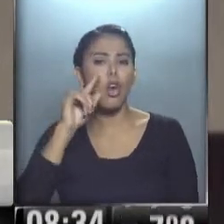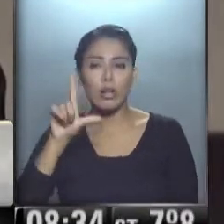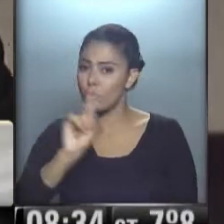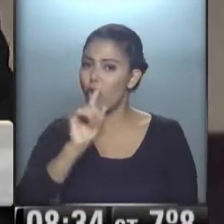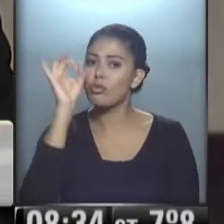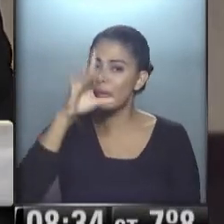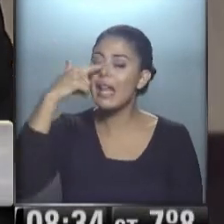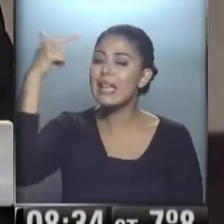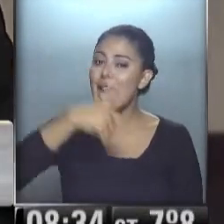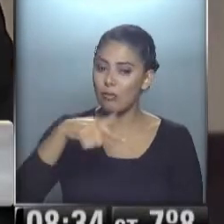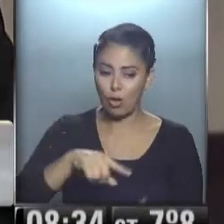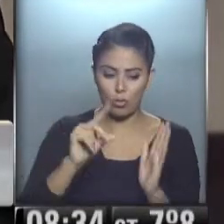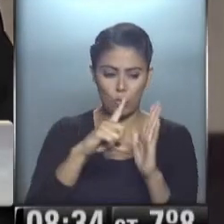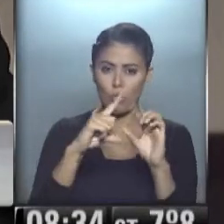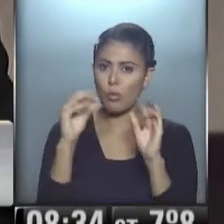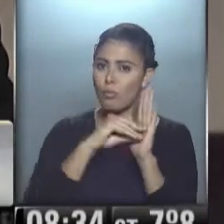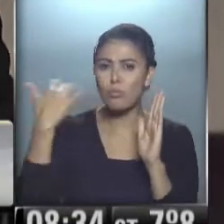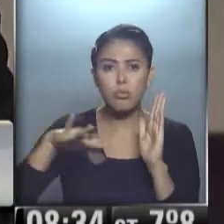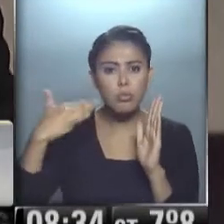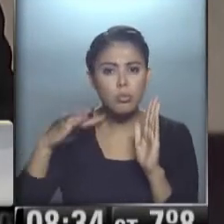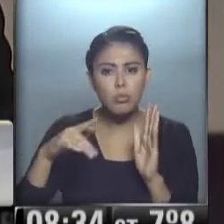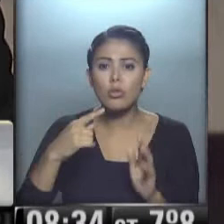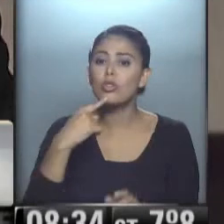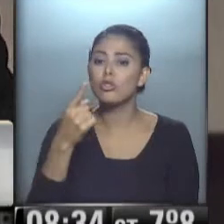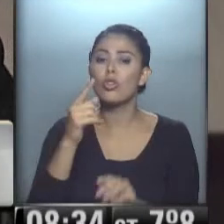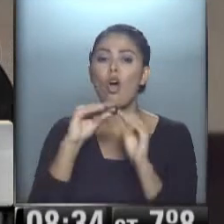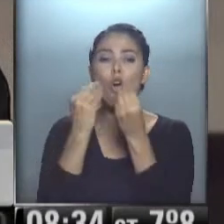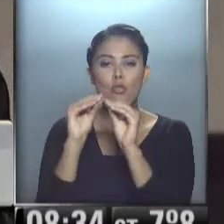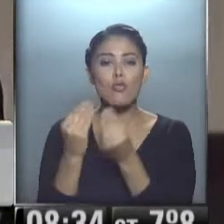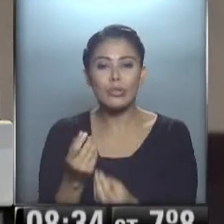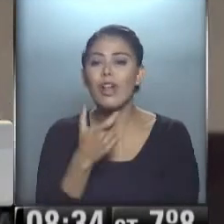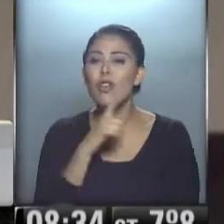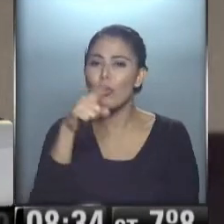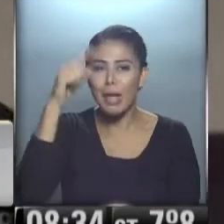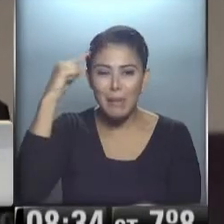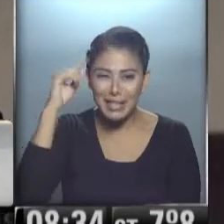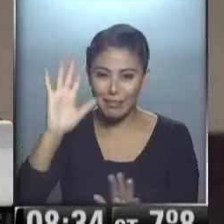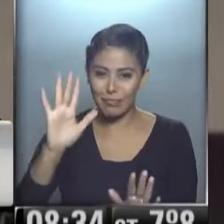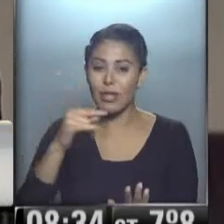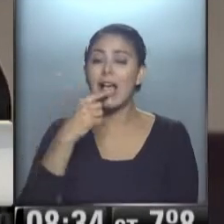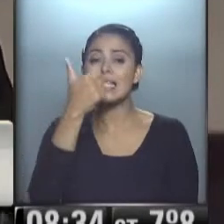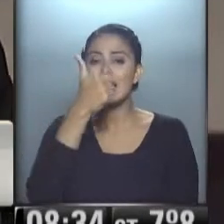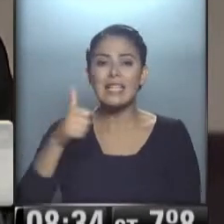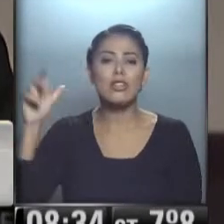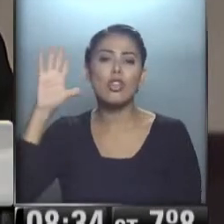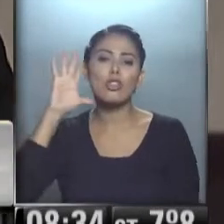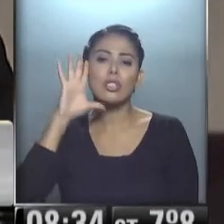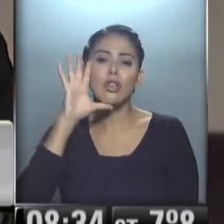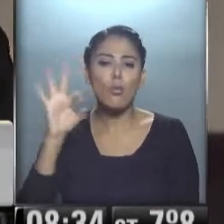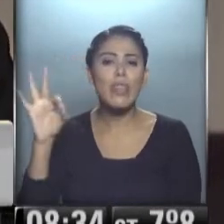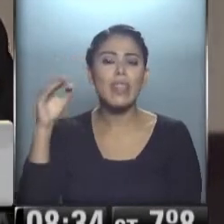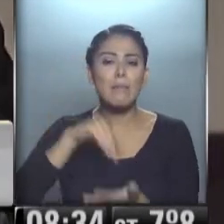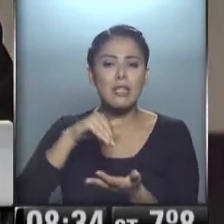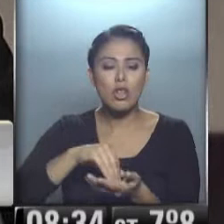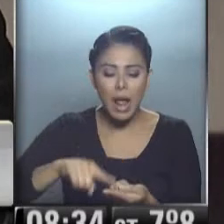impresionante porque estamos hablando y yo les hice la cuenta para no hacerlos trabajar a ustedes pero 650 millones de